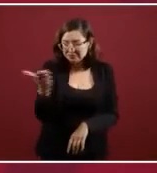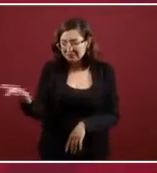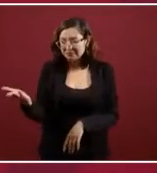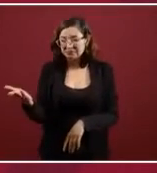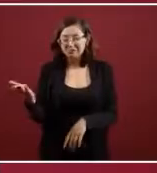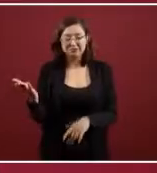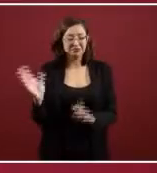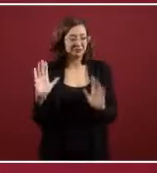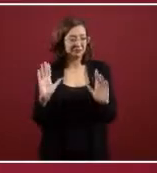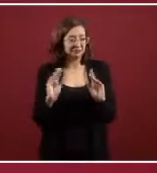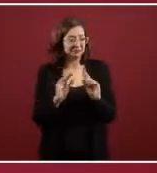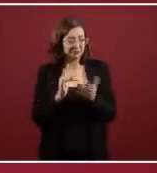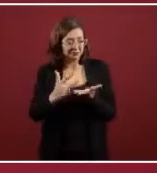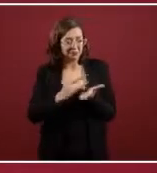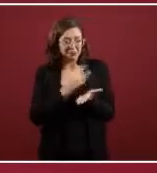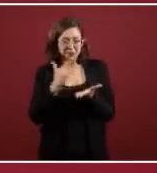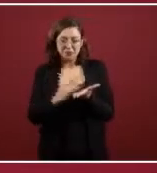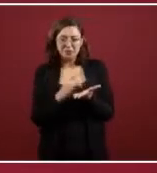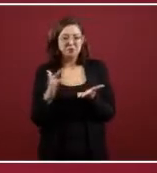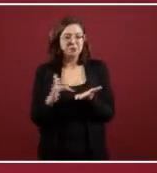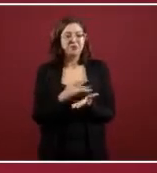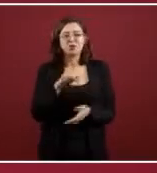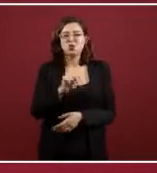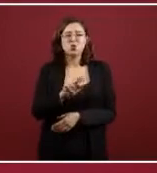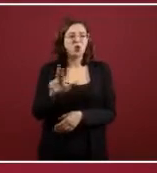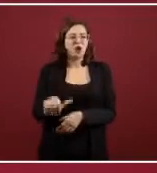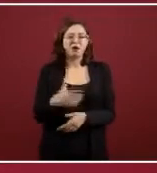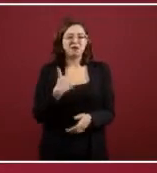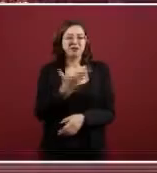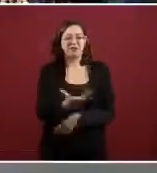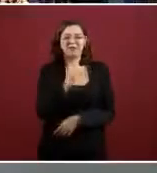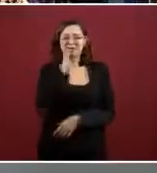que nos apoyara. Nunca lo hemos hecho.